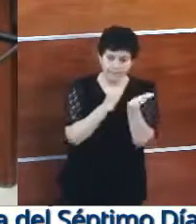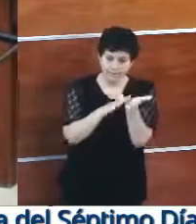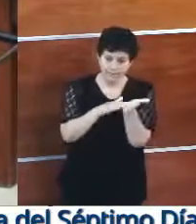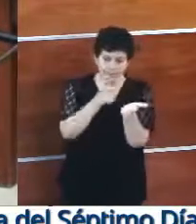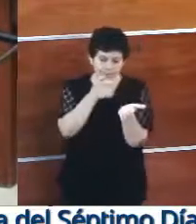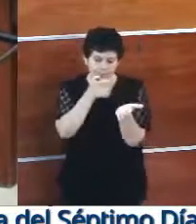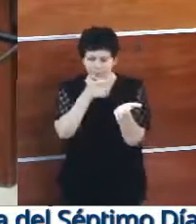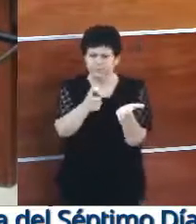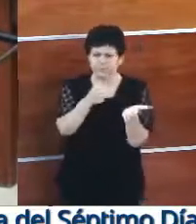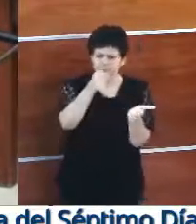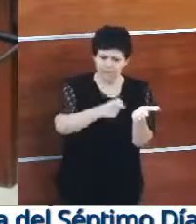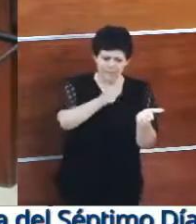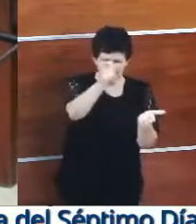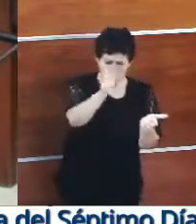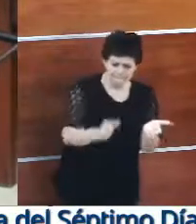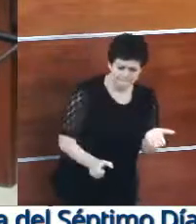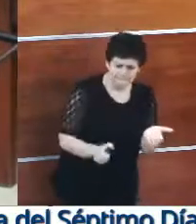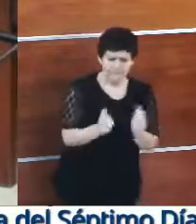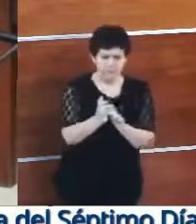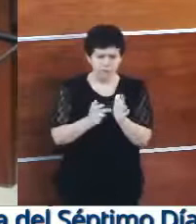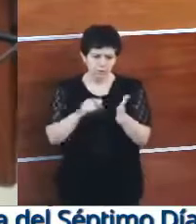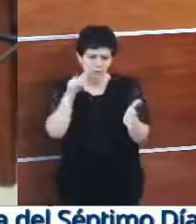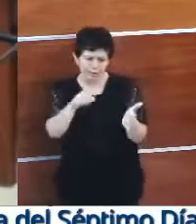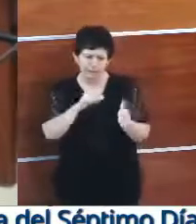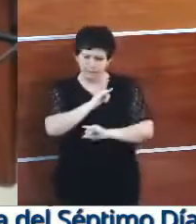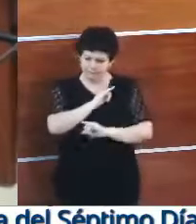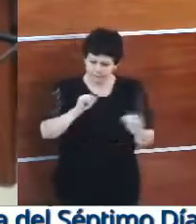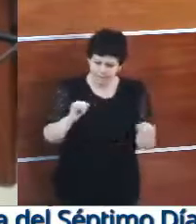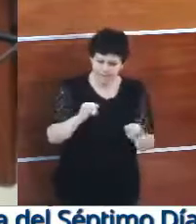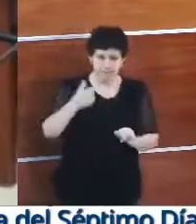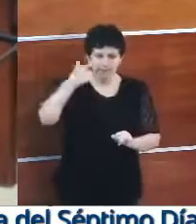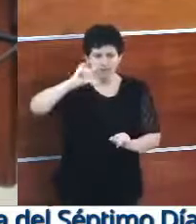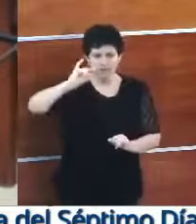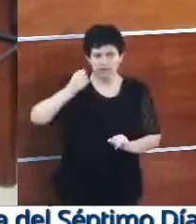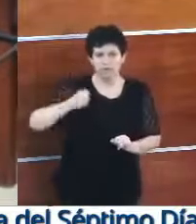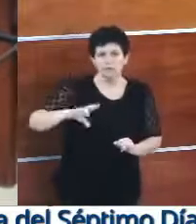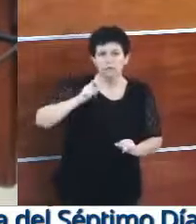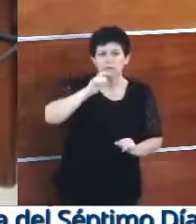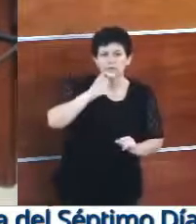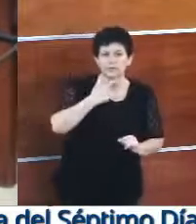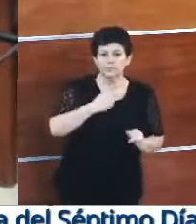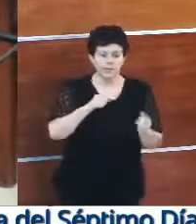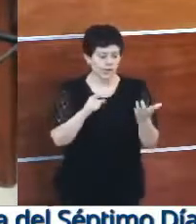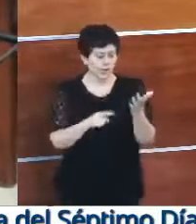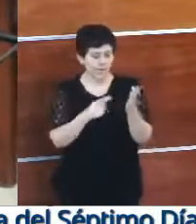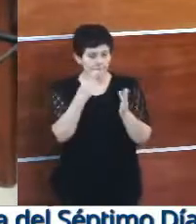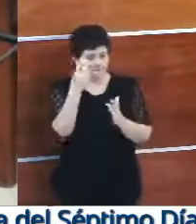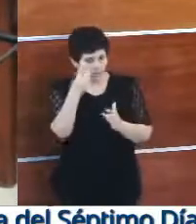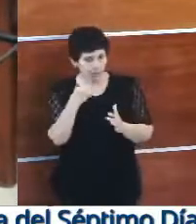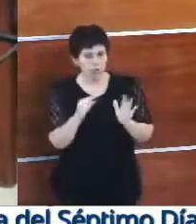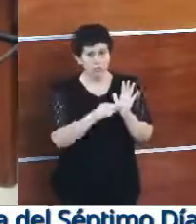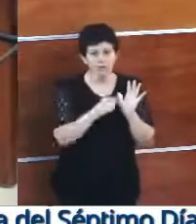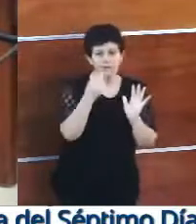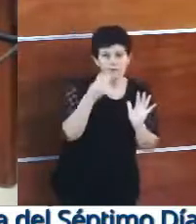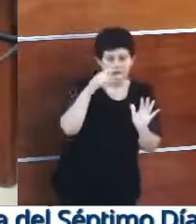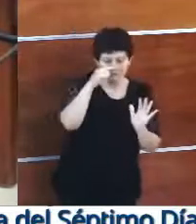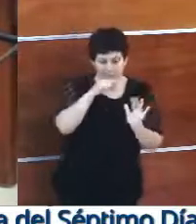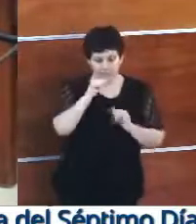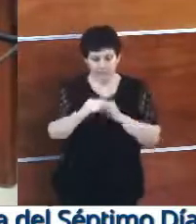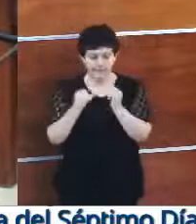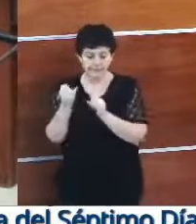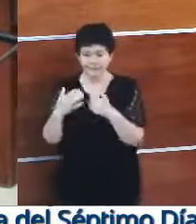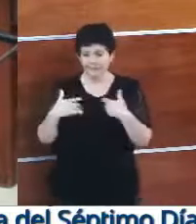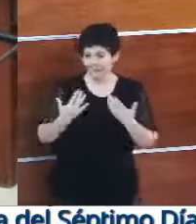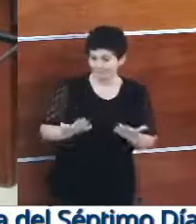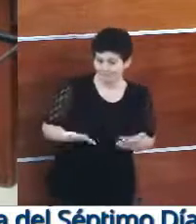palabras, desde la persona de Cristo. Y él allí en Lucas 21, 27 dice, entonces vendrá el Hijo del